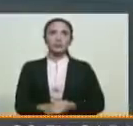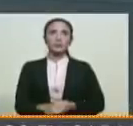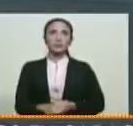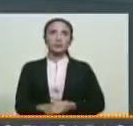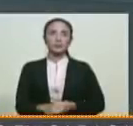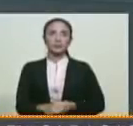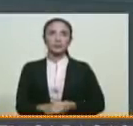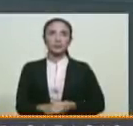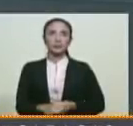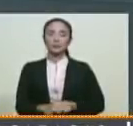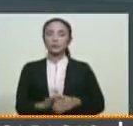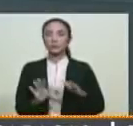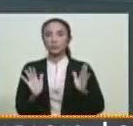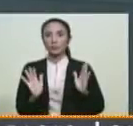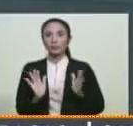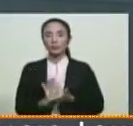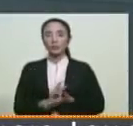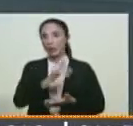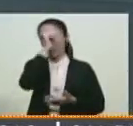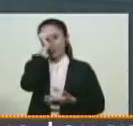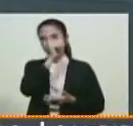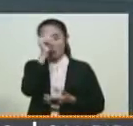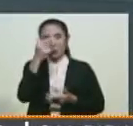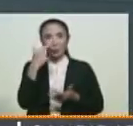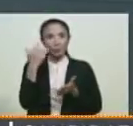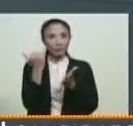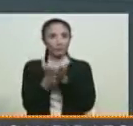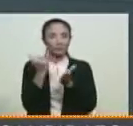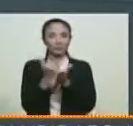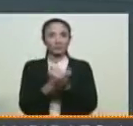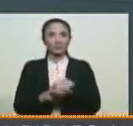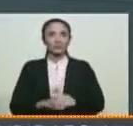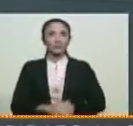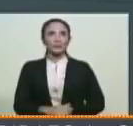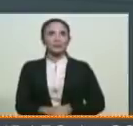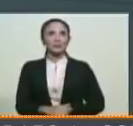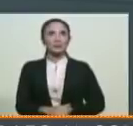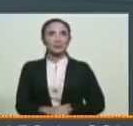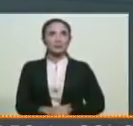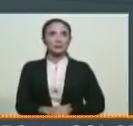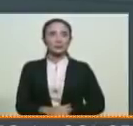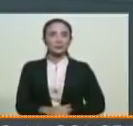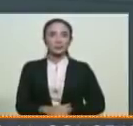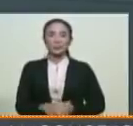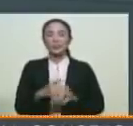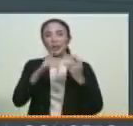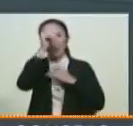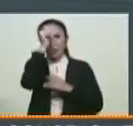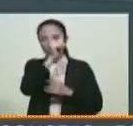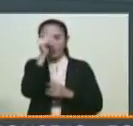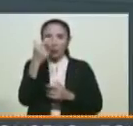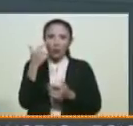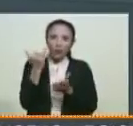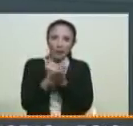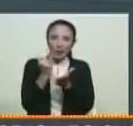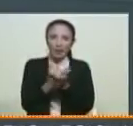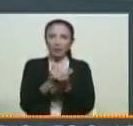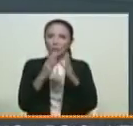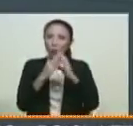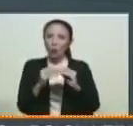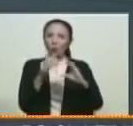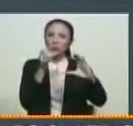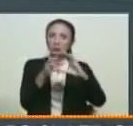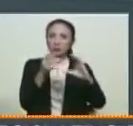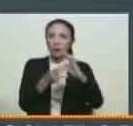Y el domingo vamos a chequear todos los carnetizados, a